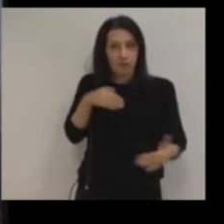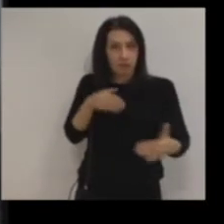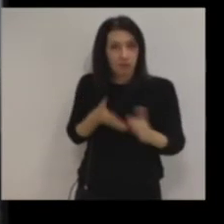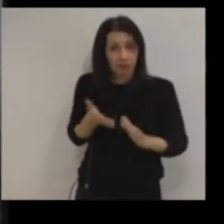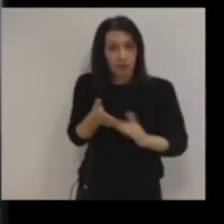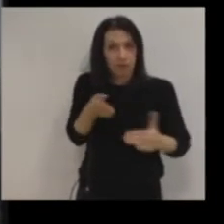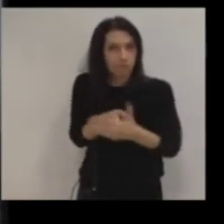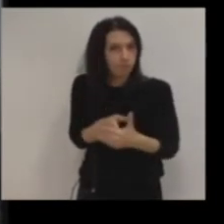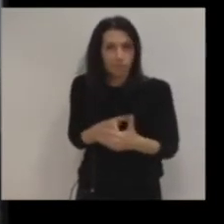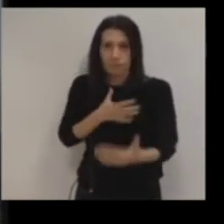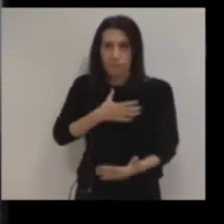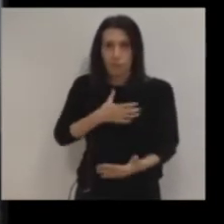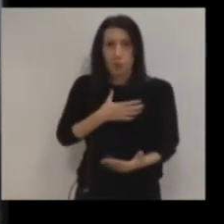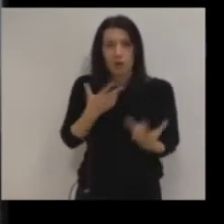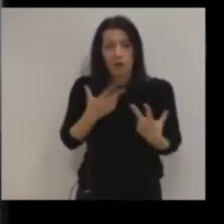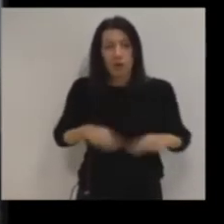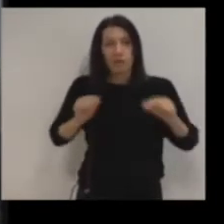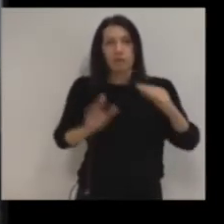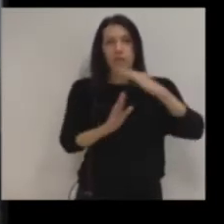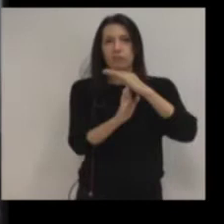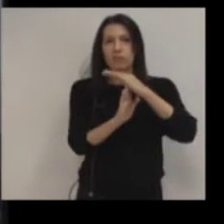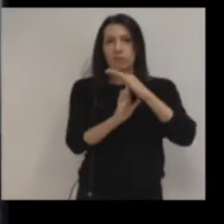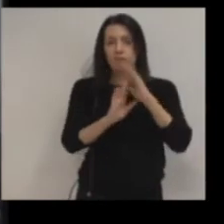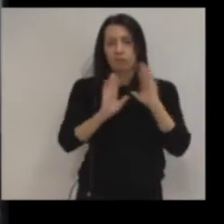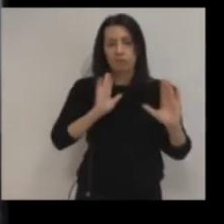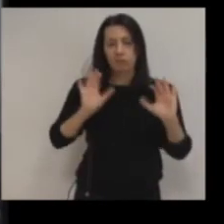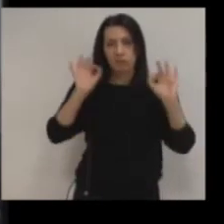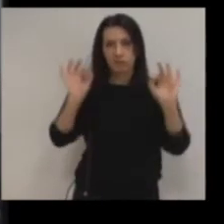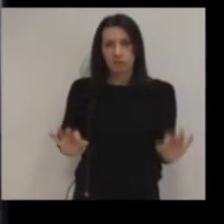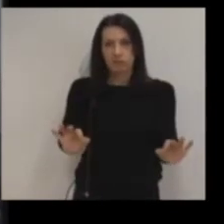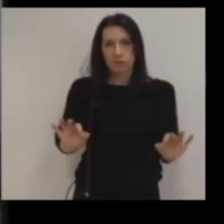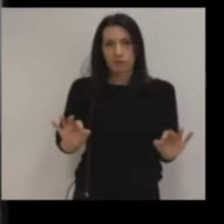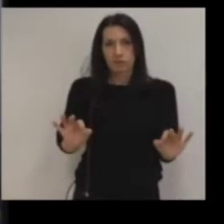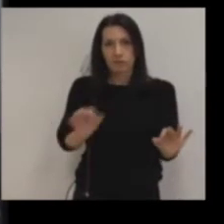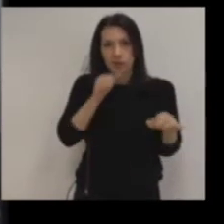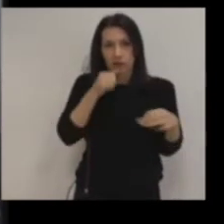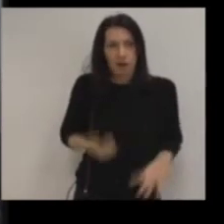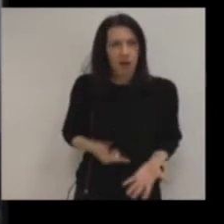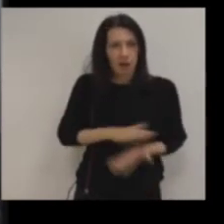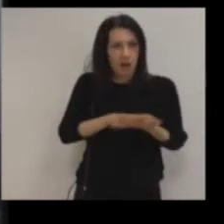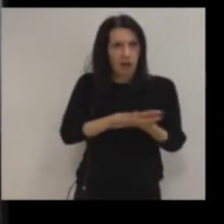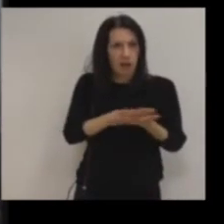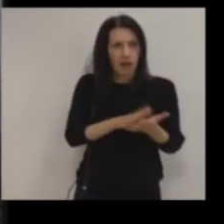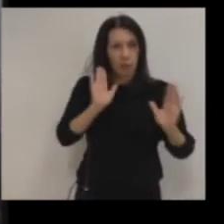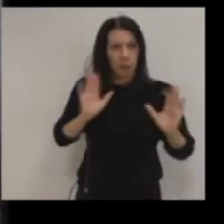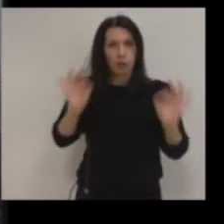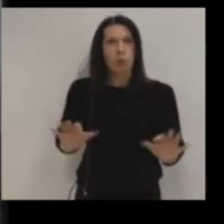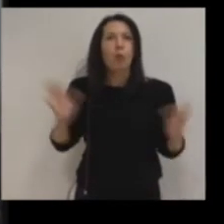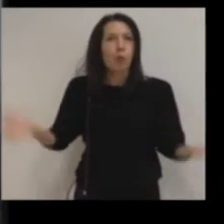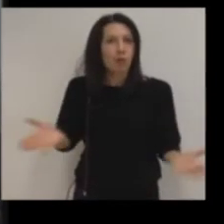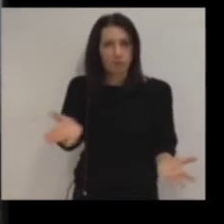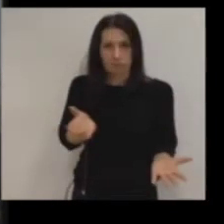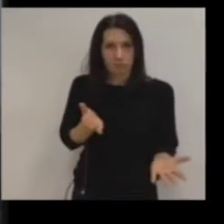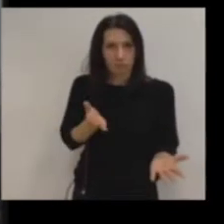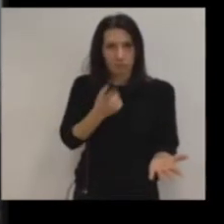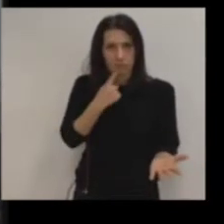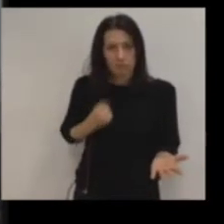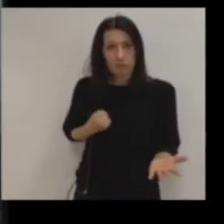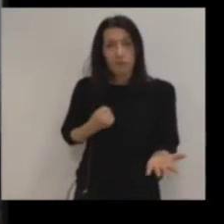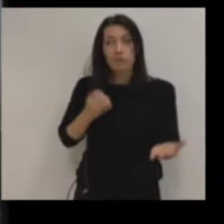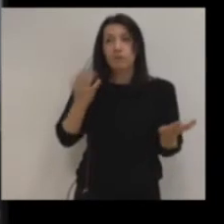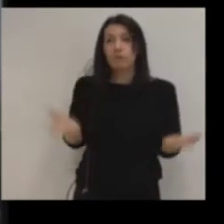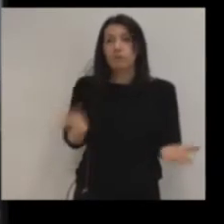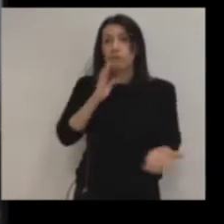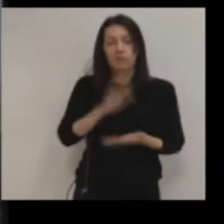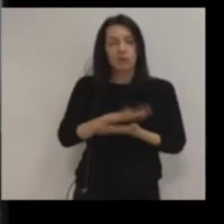luego se paraliza todo en un punto que no voy a entrar a cuál es ese punto, pero es como que dices,